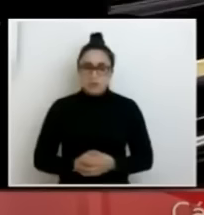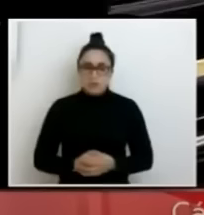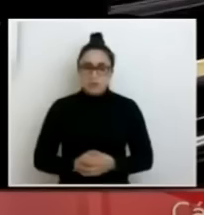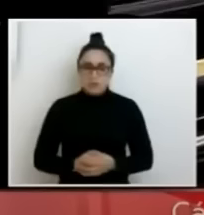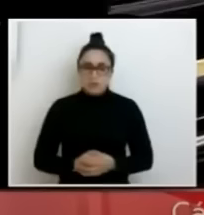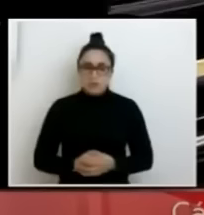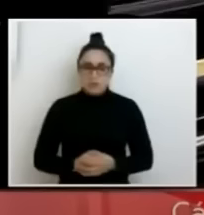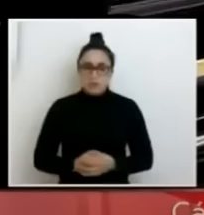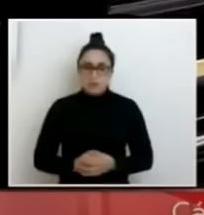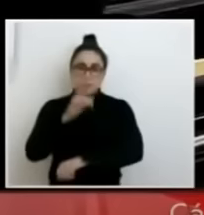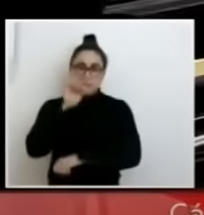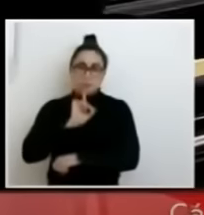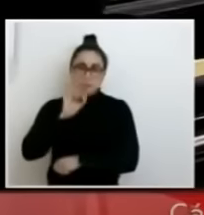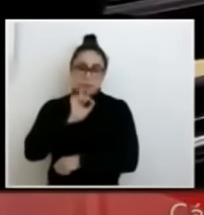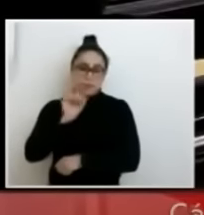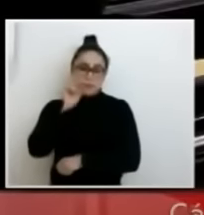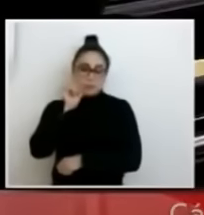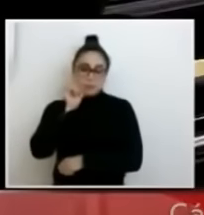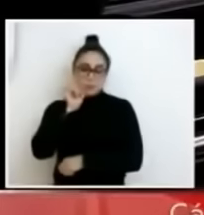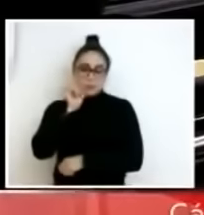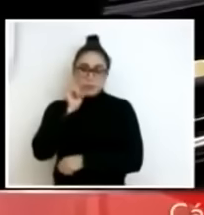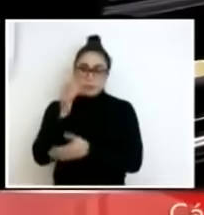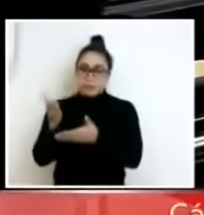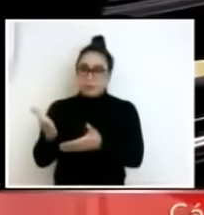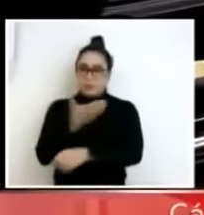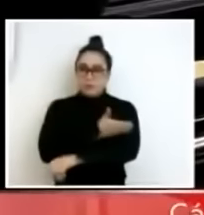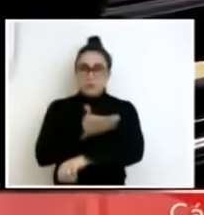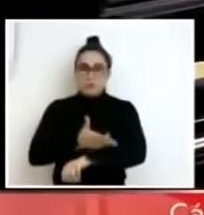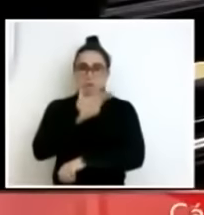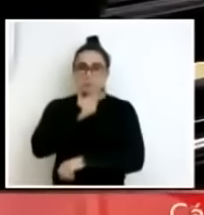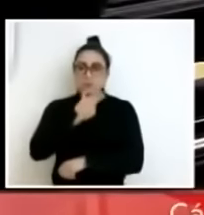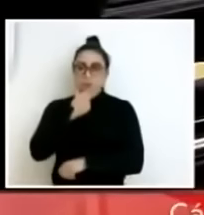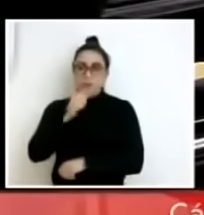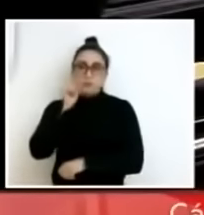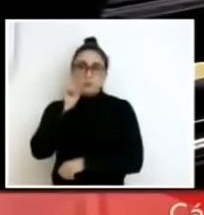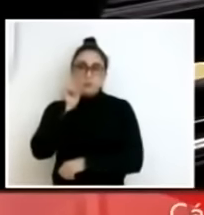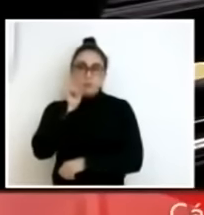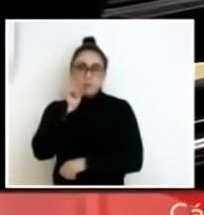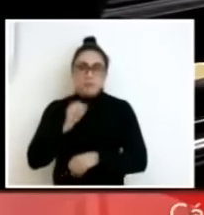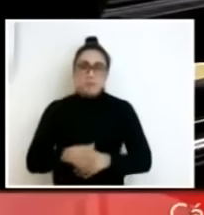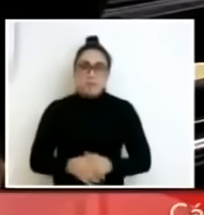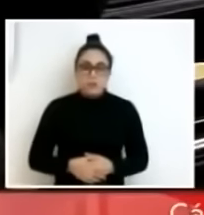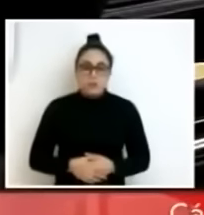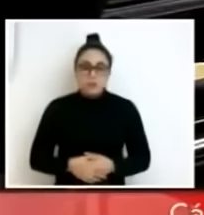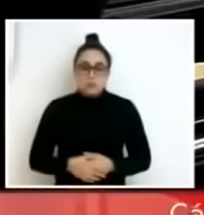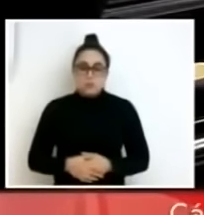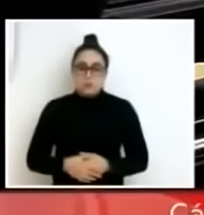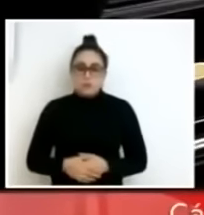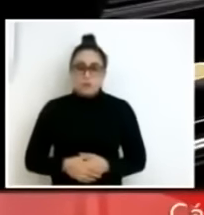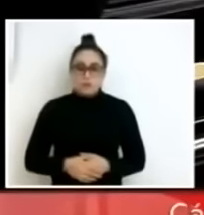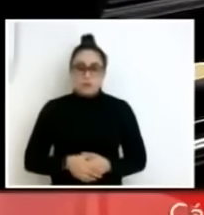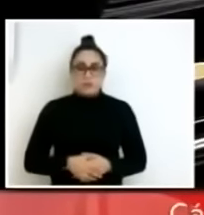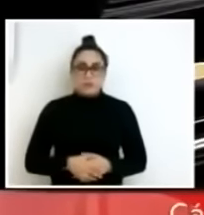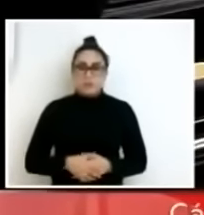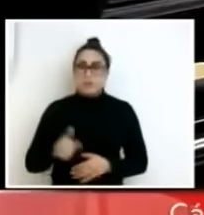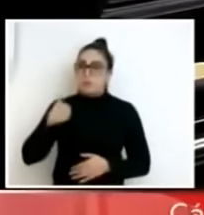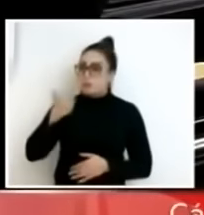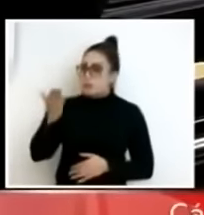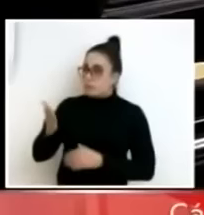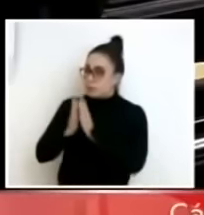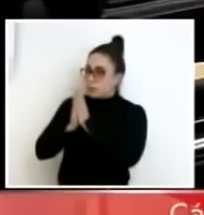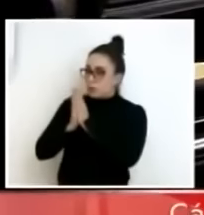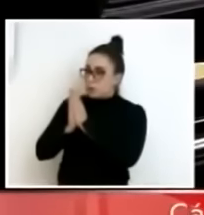video amigos ahí les va compañeros senadores la mesa directiva que no no pueblo de México le pido respeto a las